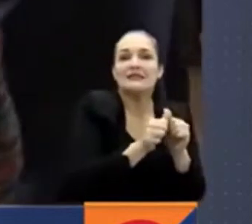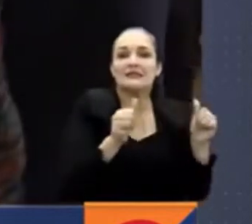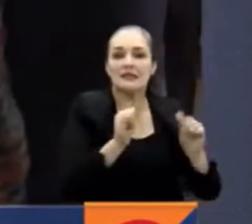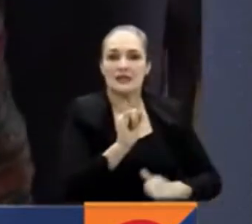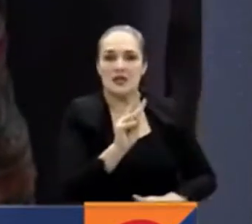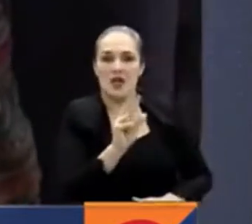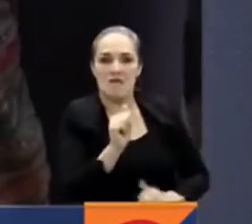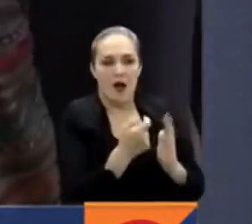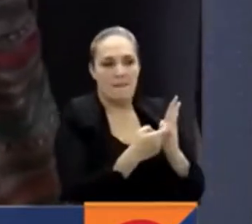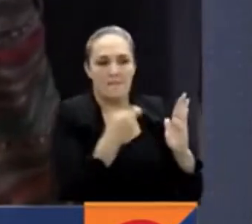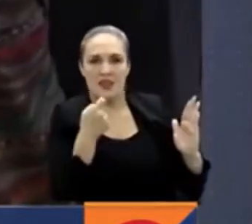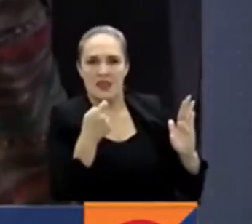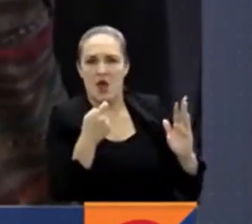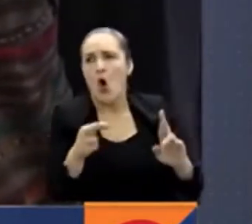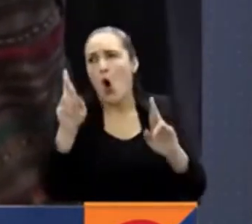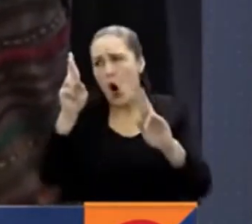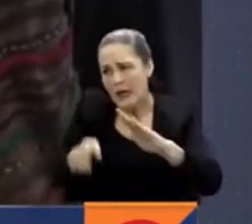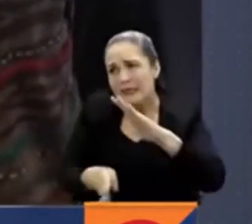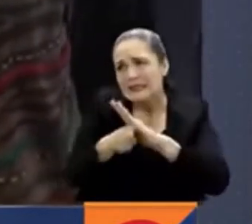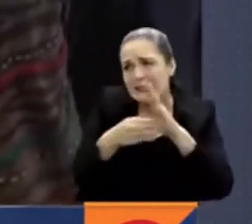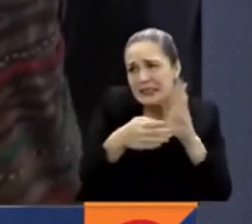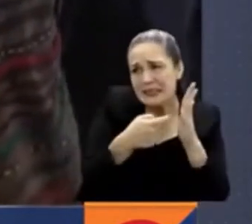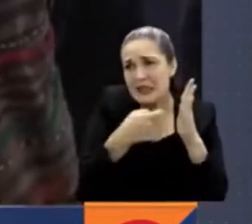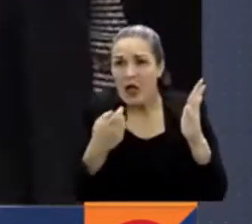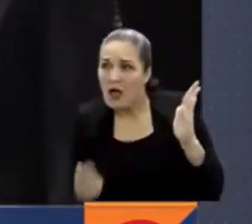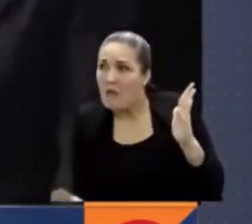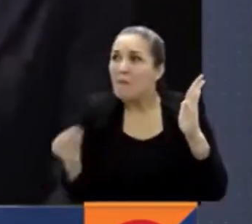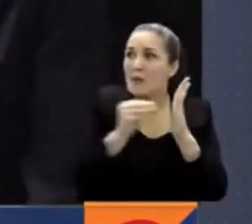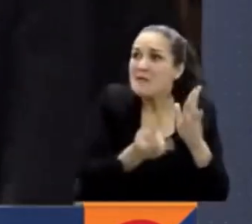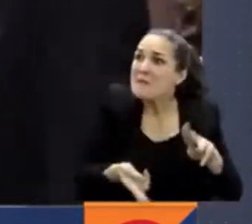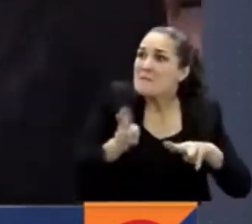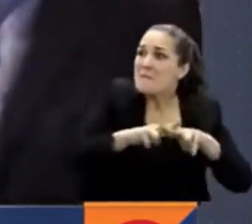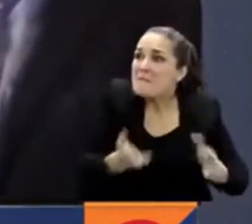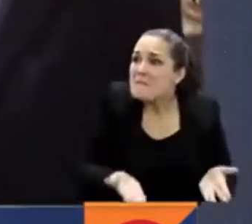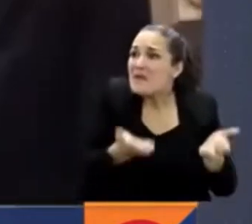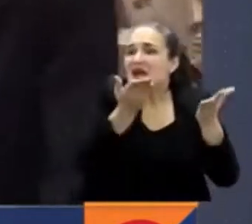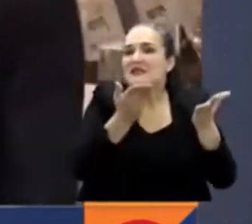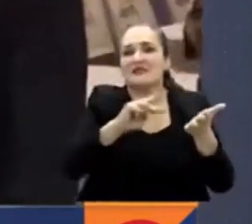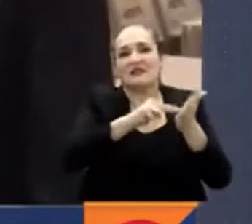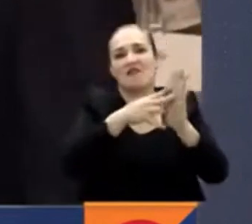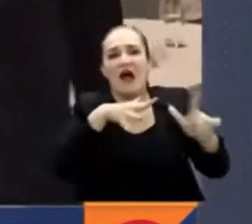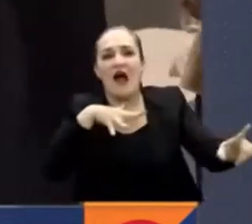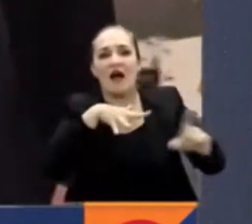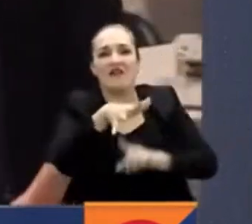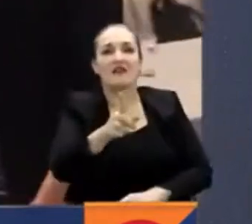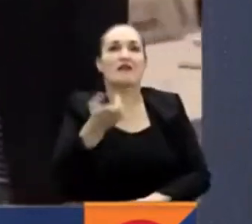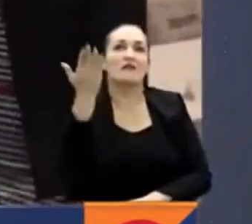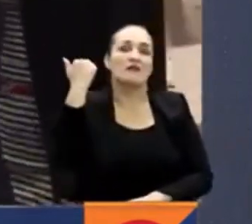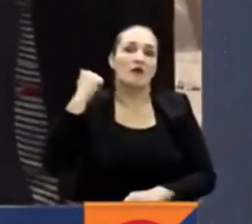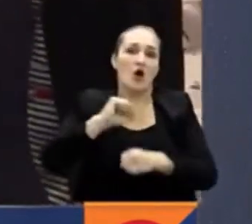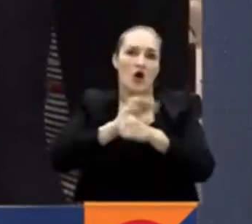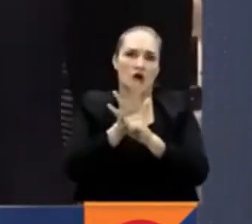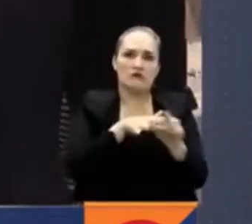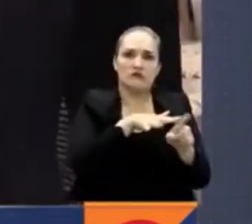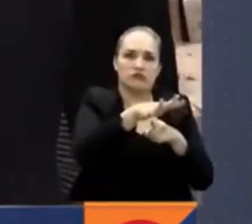y el turismo y de esta manera poder contribuir a una real reactivación de este sector que ha sido tan golpeado por la pandemia del